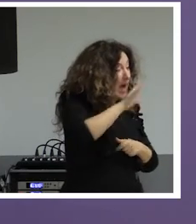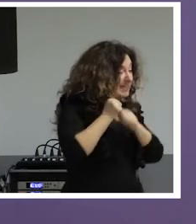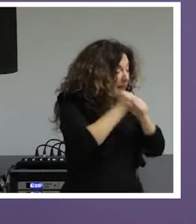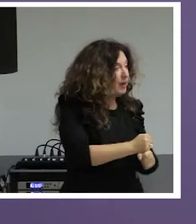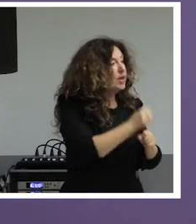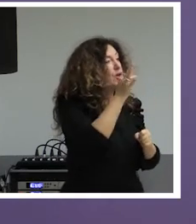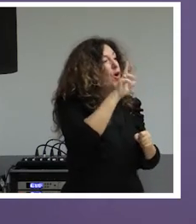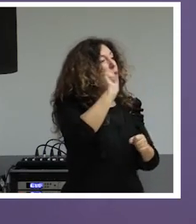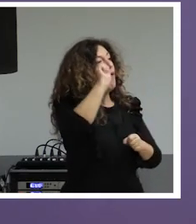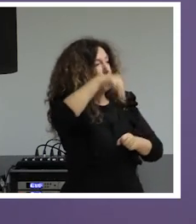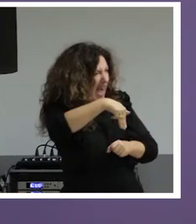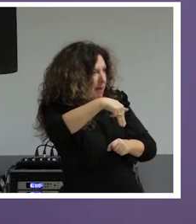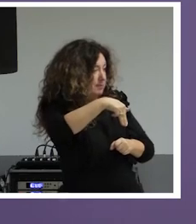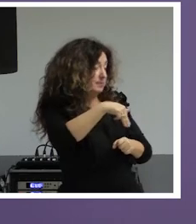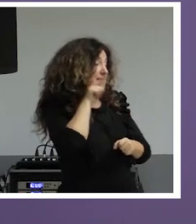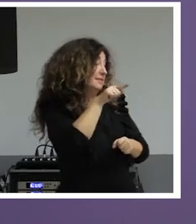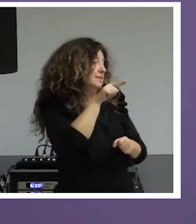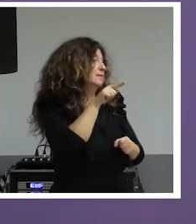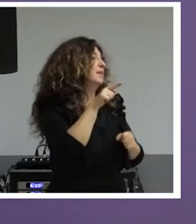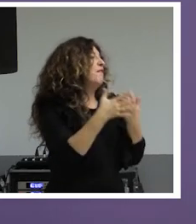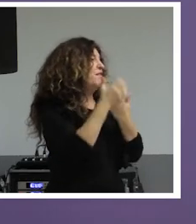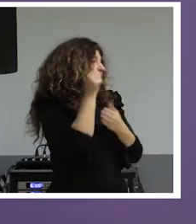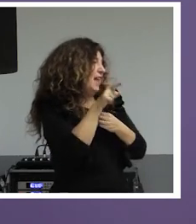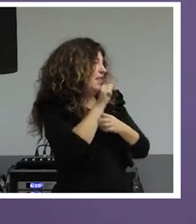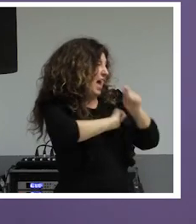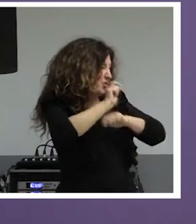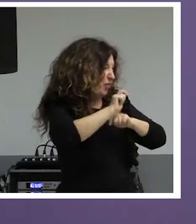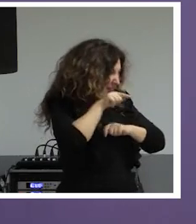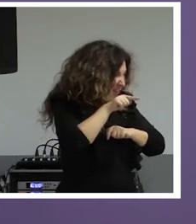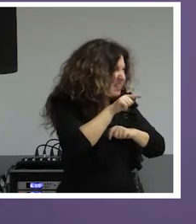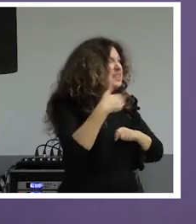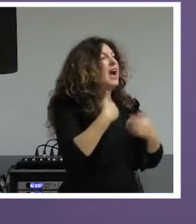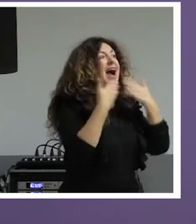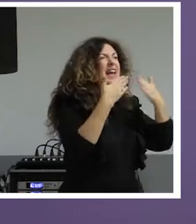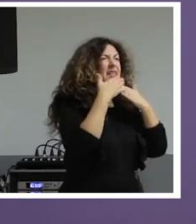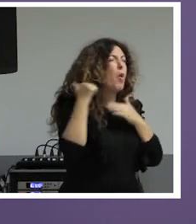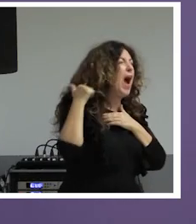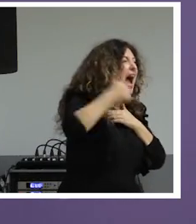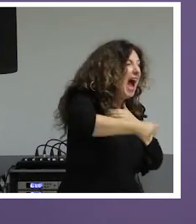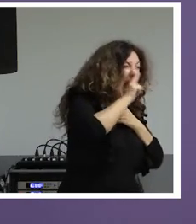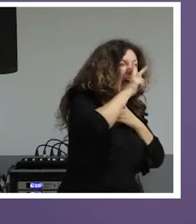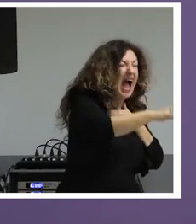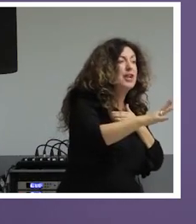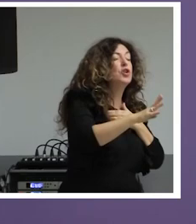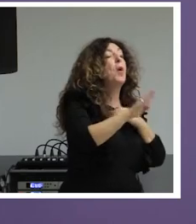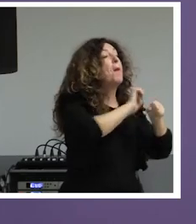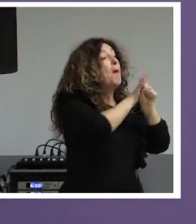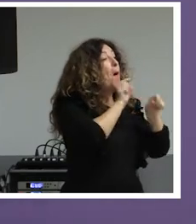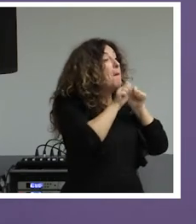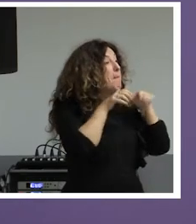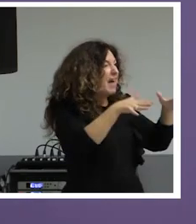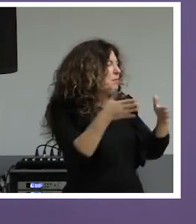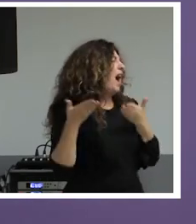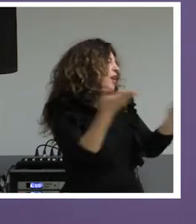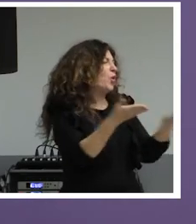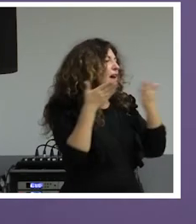del ayuntamiento de Madrid que lo permite porque desde hace muchos años no creen en la asociación vecinal no lo creen Hoy es el 45 aniversario de